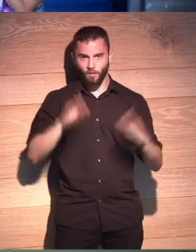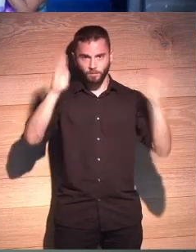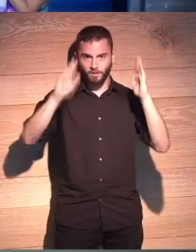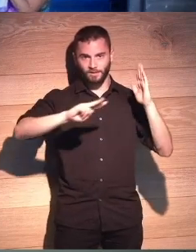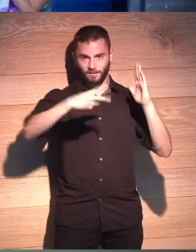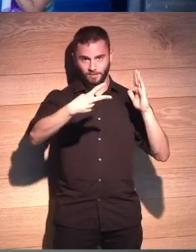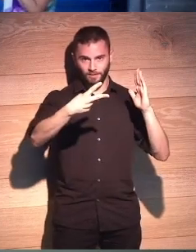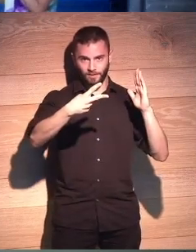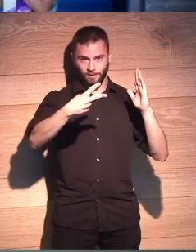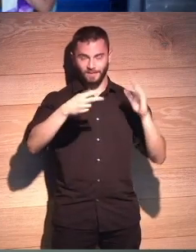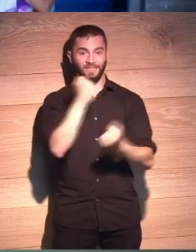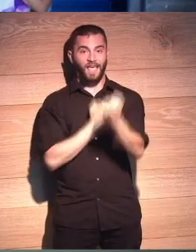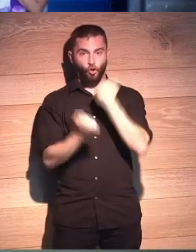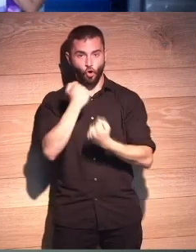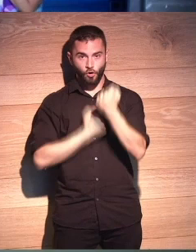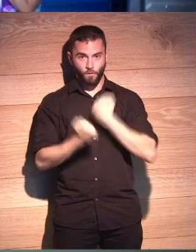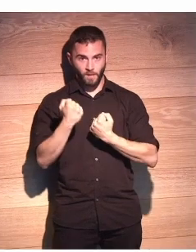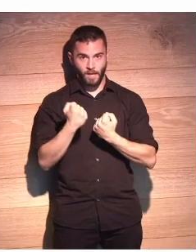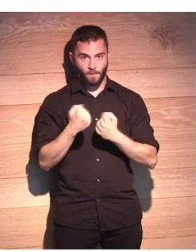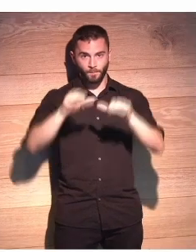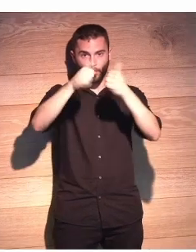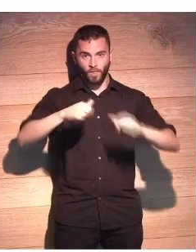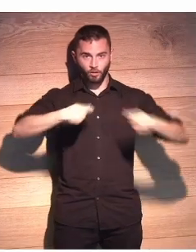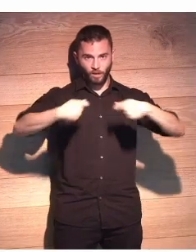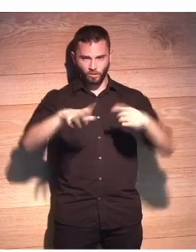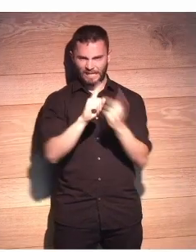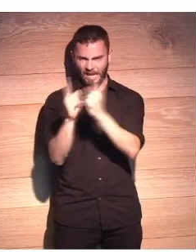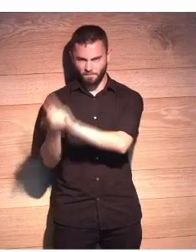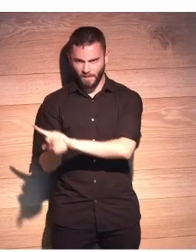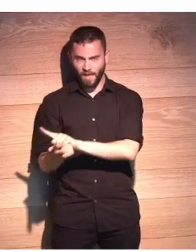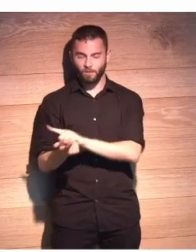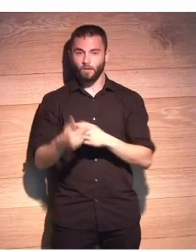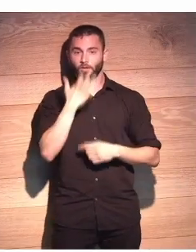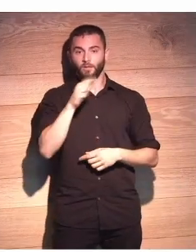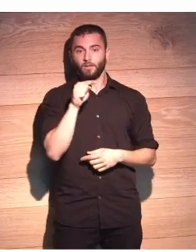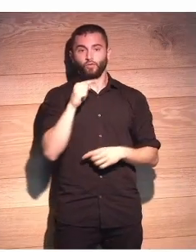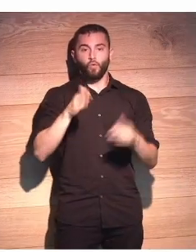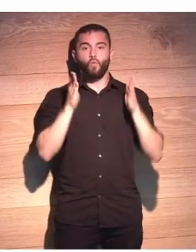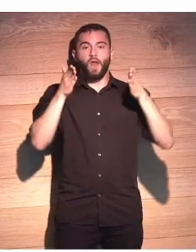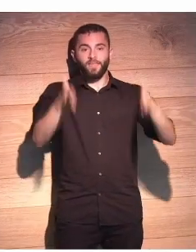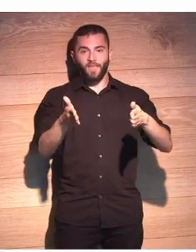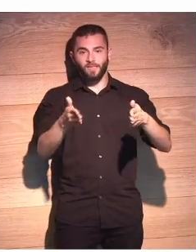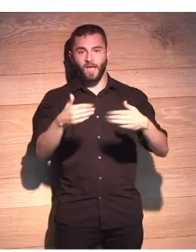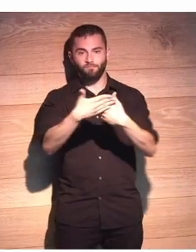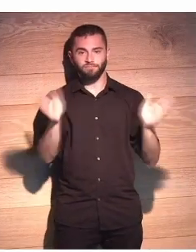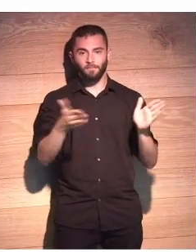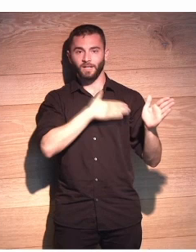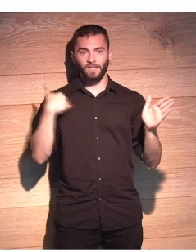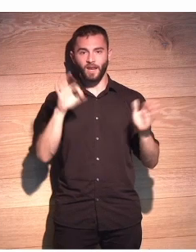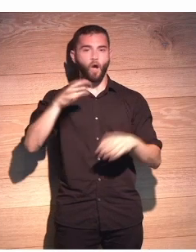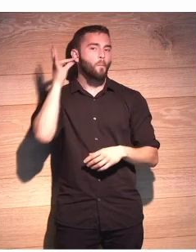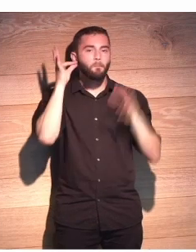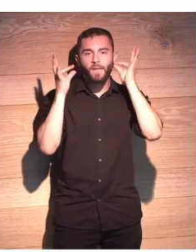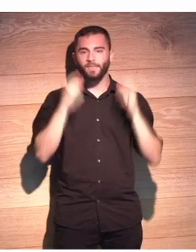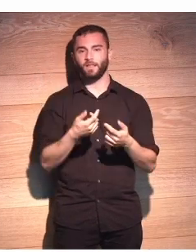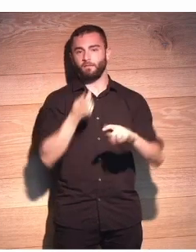libro es economía, cómo están cambiando los modelos de negocio, como si hoy tú quieres abrir una tienda o quieres vender pendientes, que